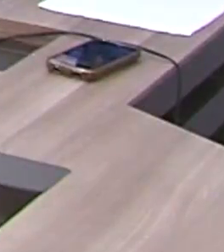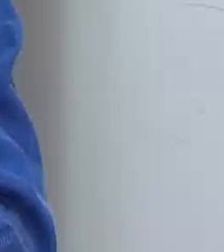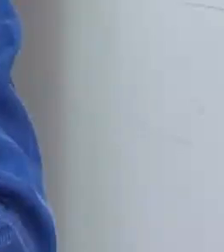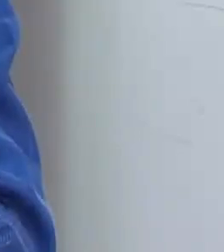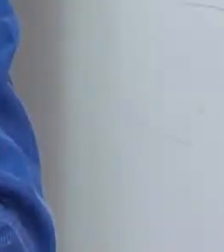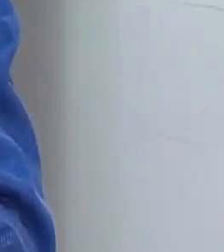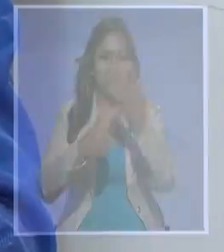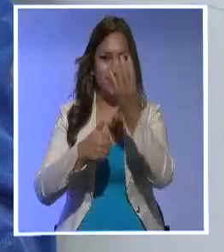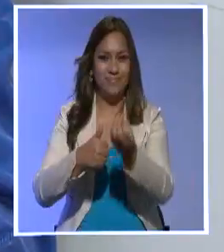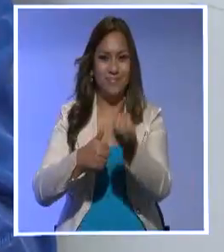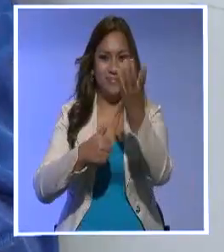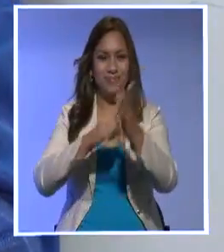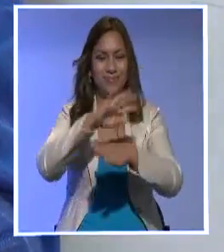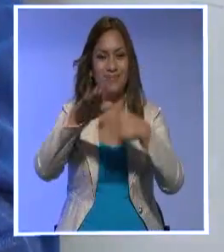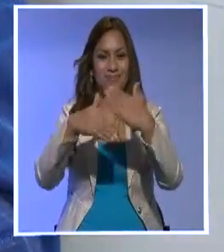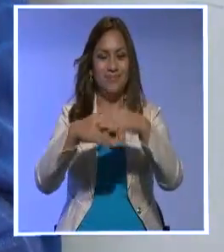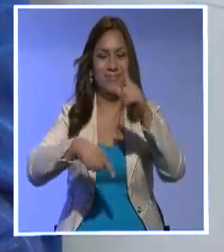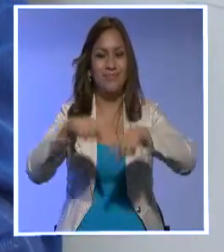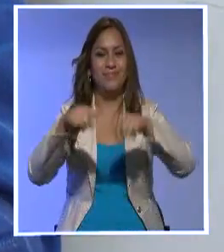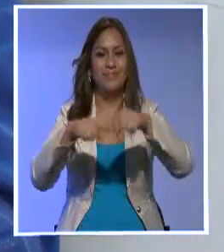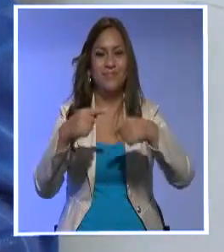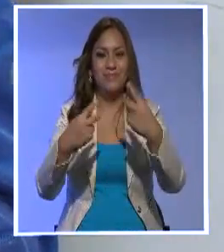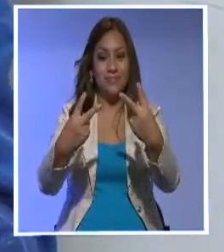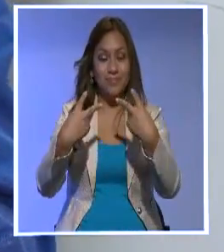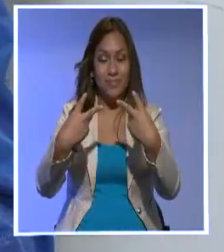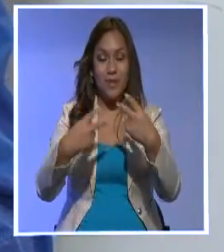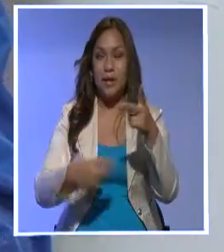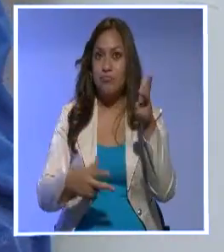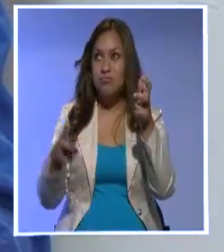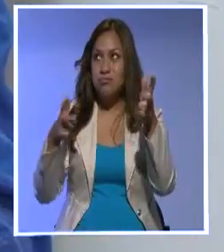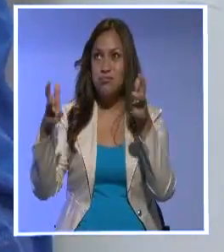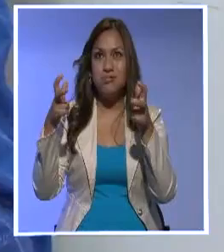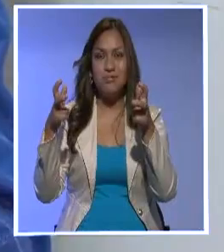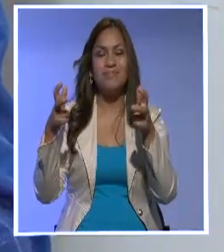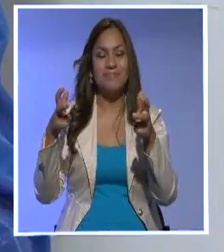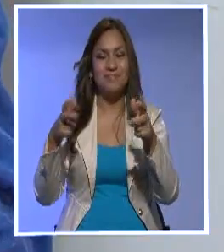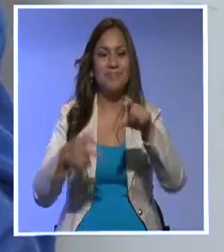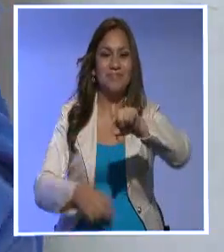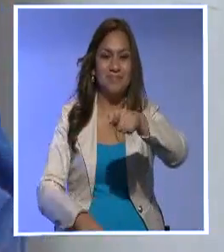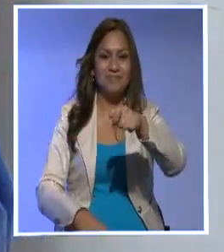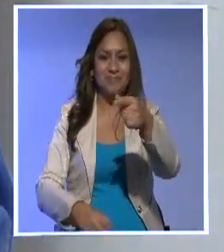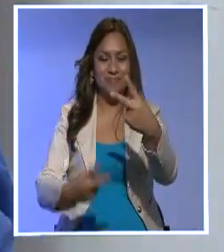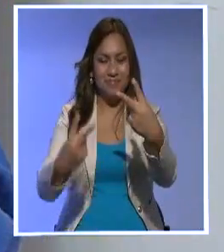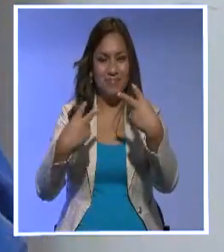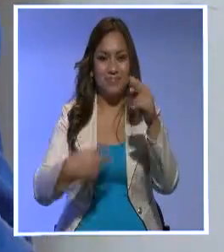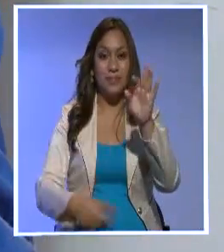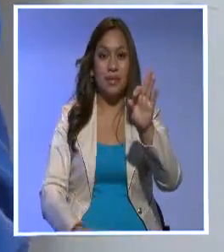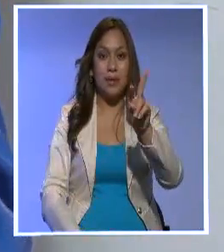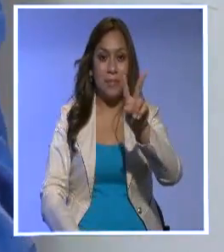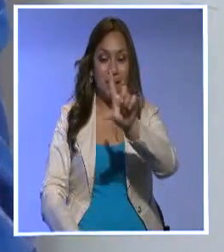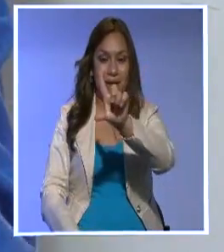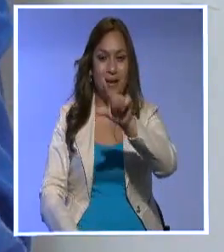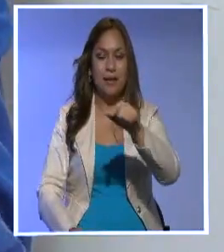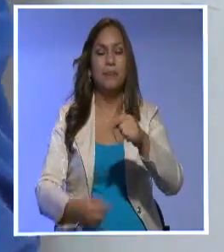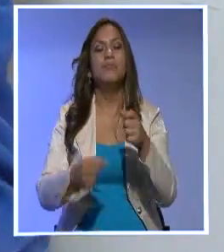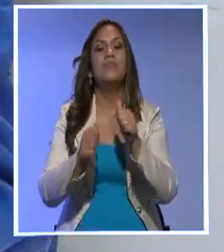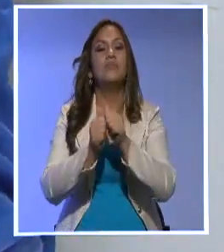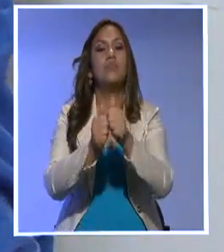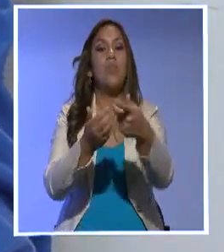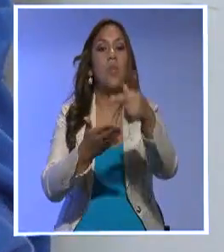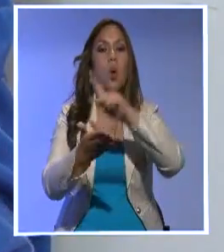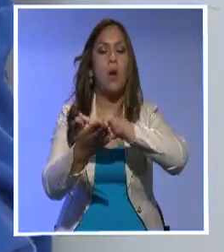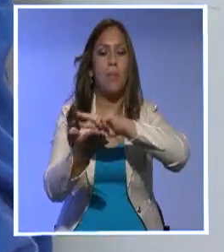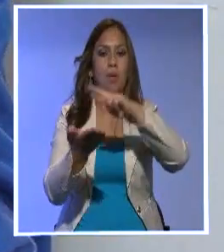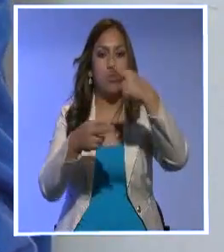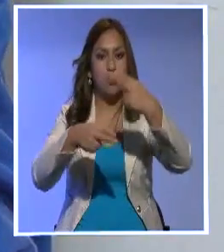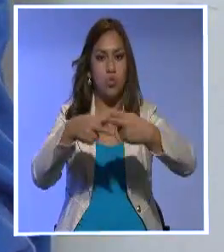cecyte muy buenos días amigas amigos oyentes y televidentes que sintonizan el programa contigo de ley este es el número 82 y debido a que